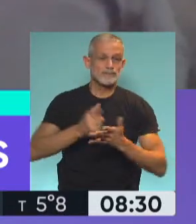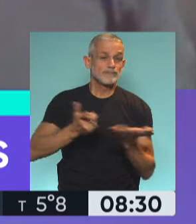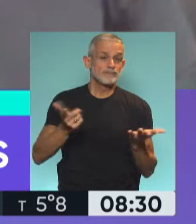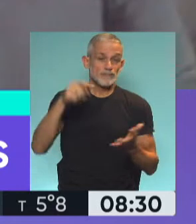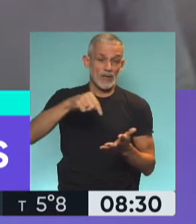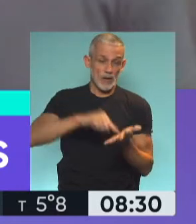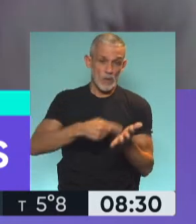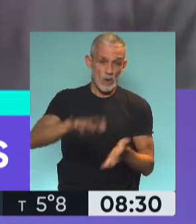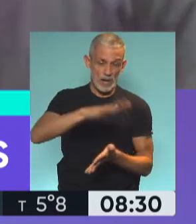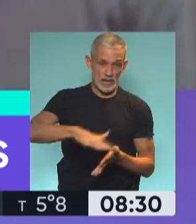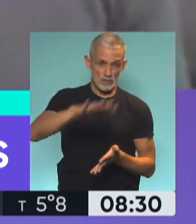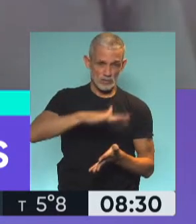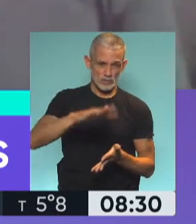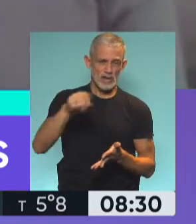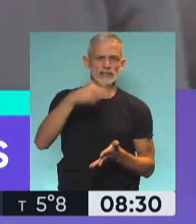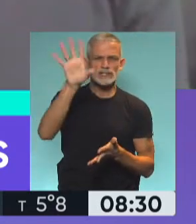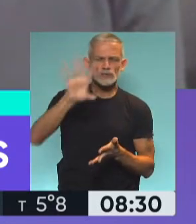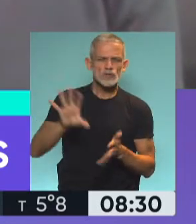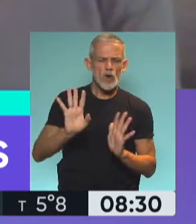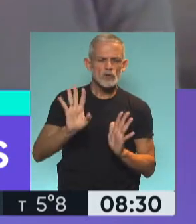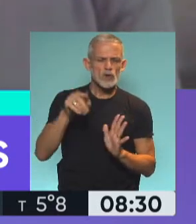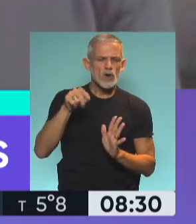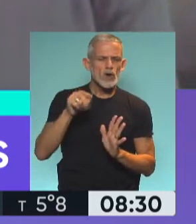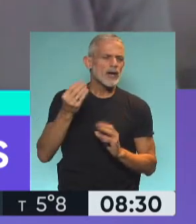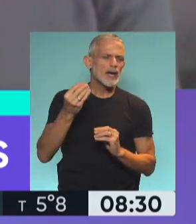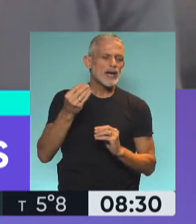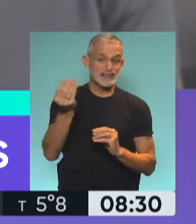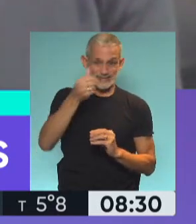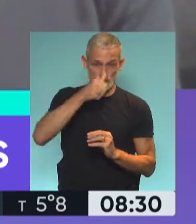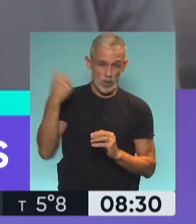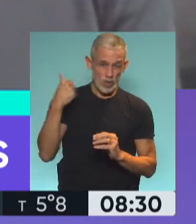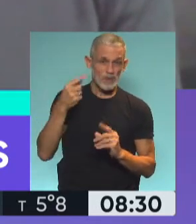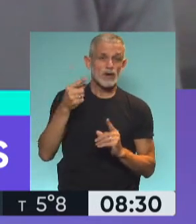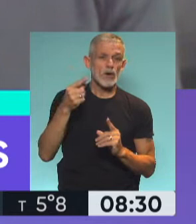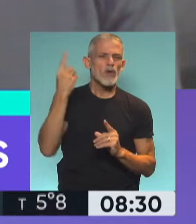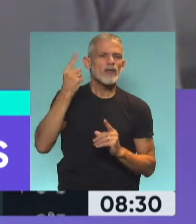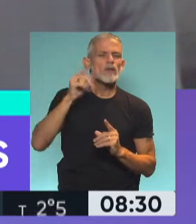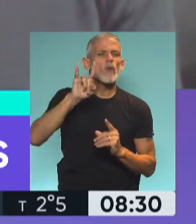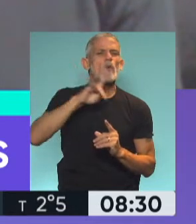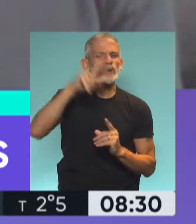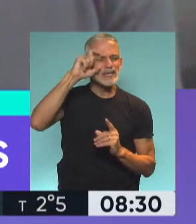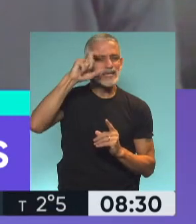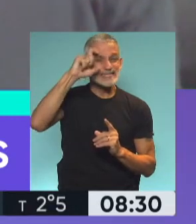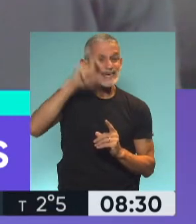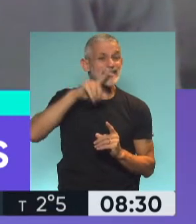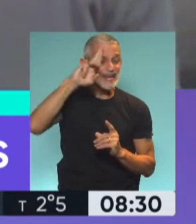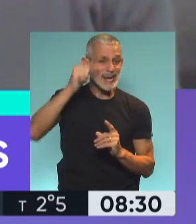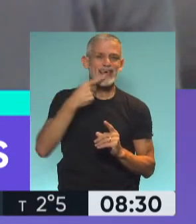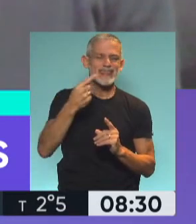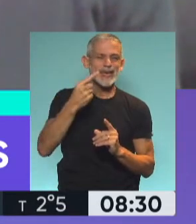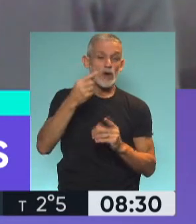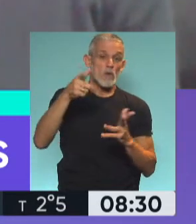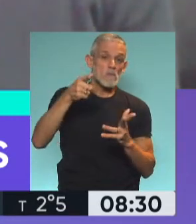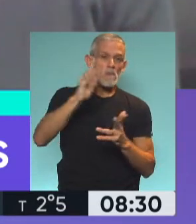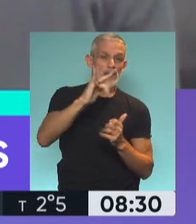ocurre aquí en la Ciudad de Buenos Aires y en otro distrito del país únicamente. Habida cuenta de que durante el fin de semana dirigentes de UTCTER advirtieron que miércoles, jueves y viernes